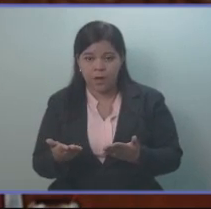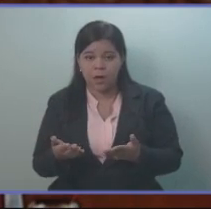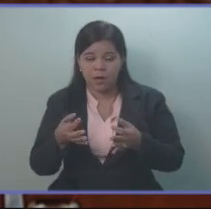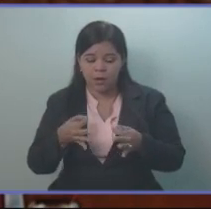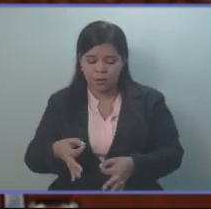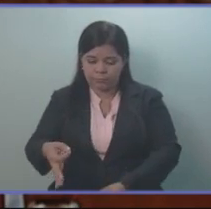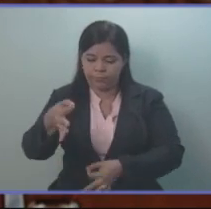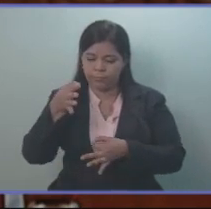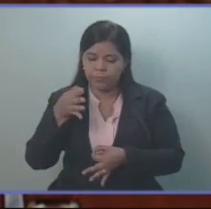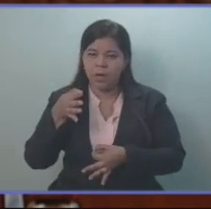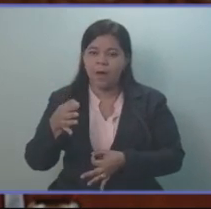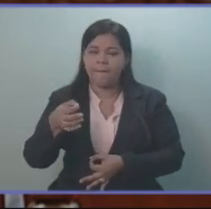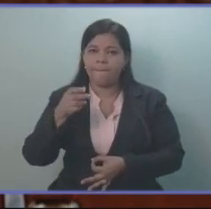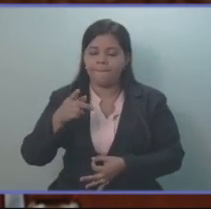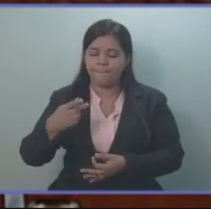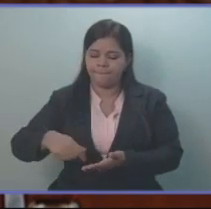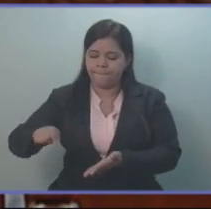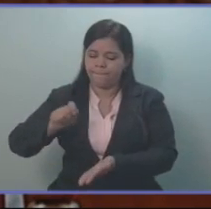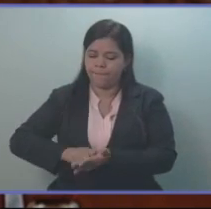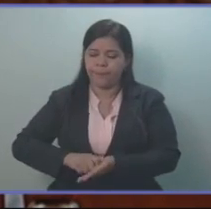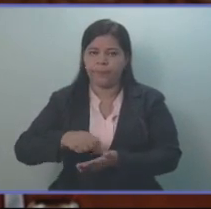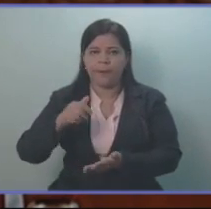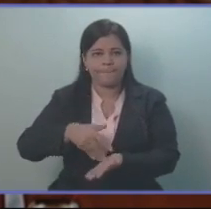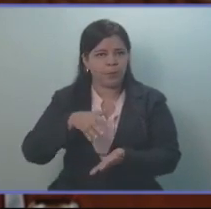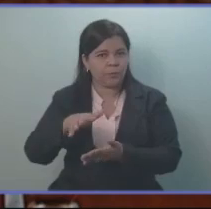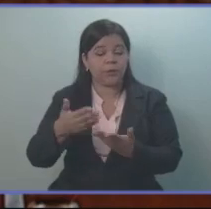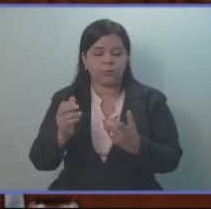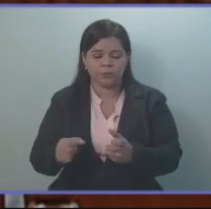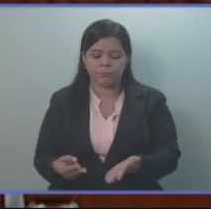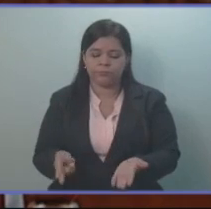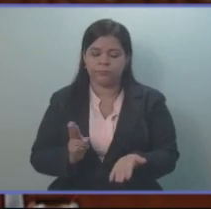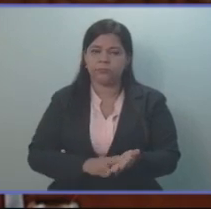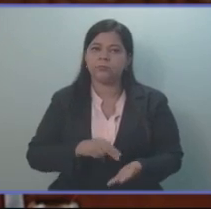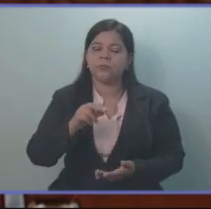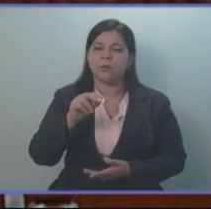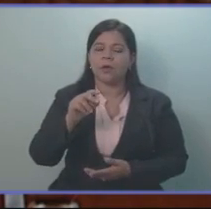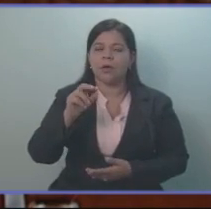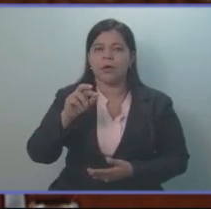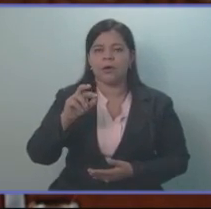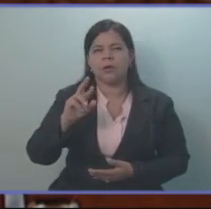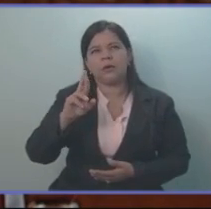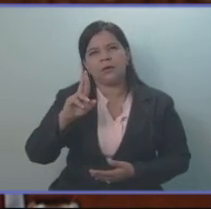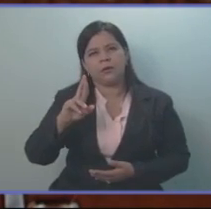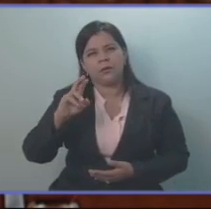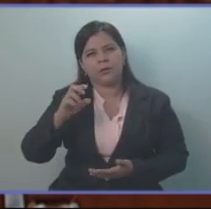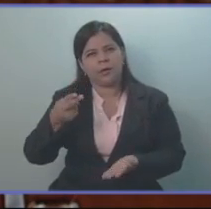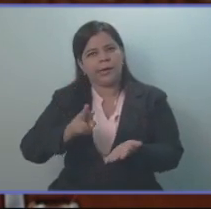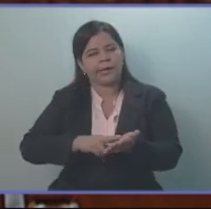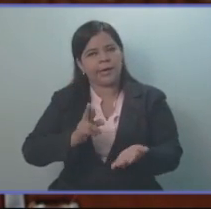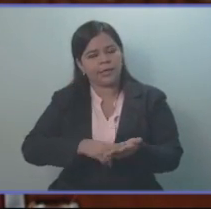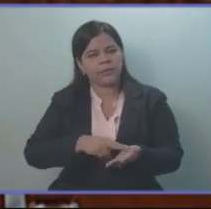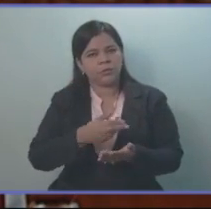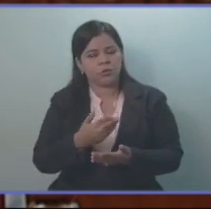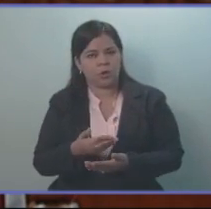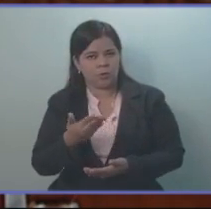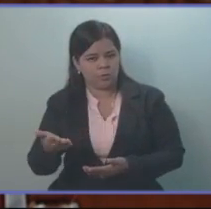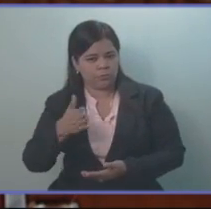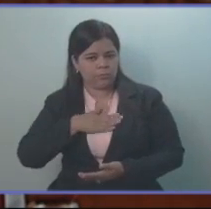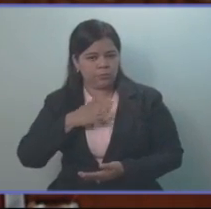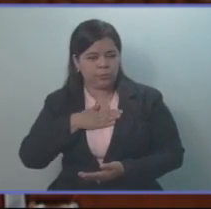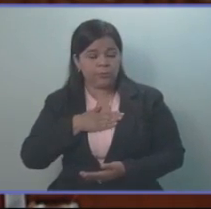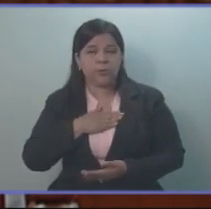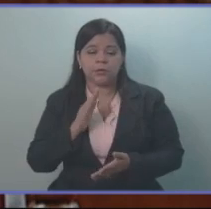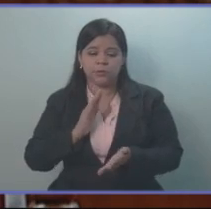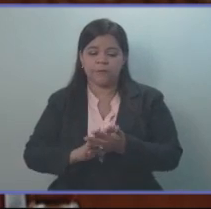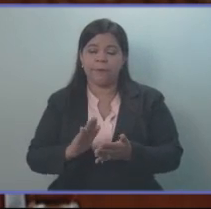escritura pública y deberá inscribirse en el registro de la propiedad, raíz e hipotecas, el cual